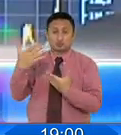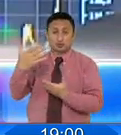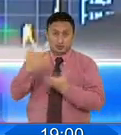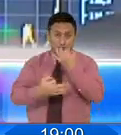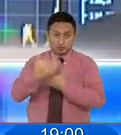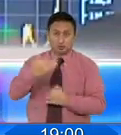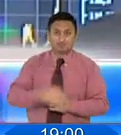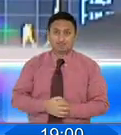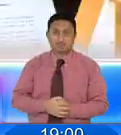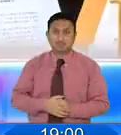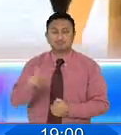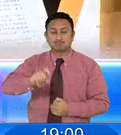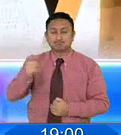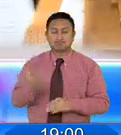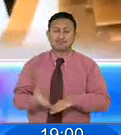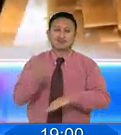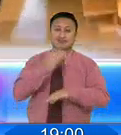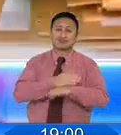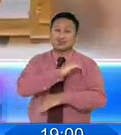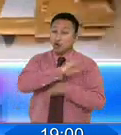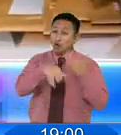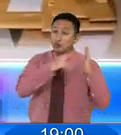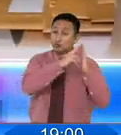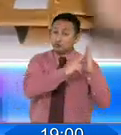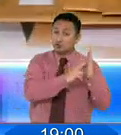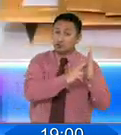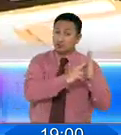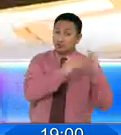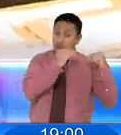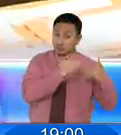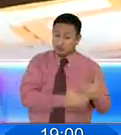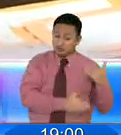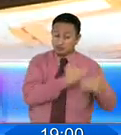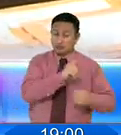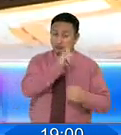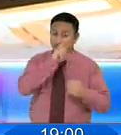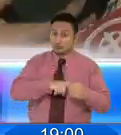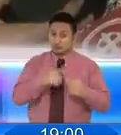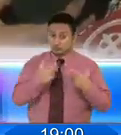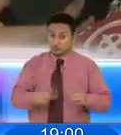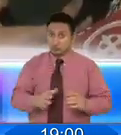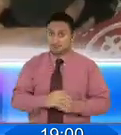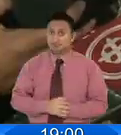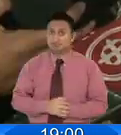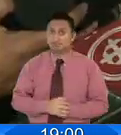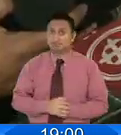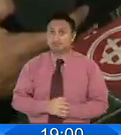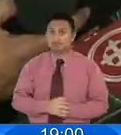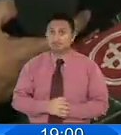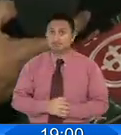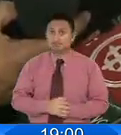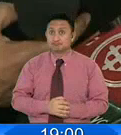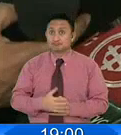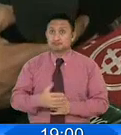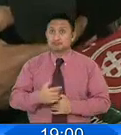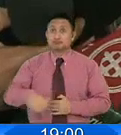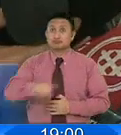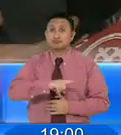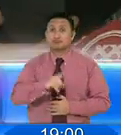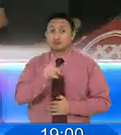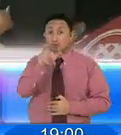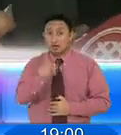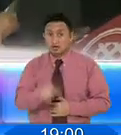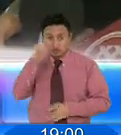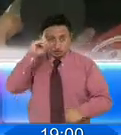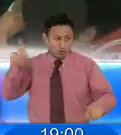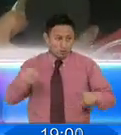deberá cumplir con todos los requisitos para tener su inscripción en firme. Esto es, si tienen objeciones, si tienen